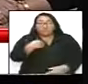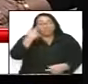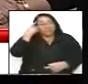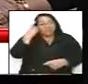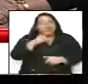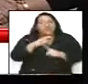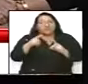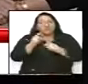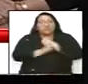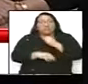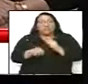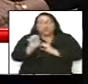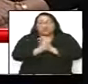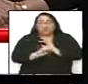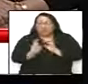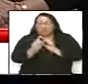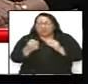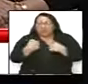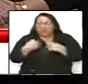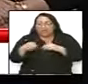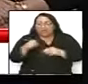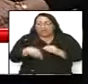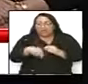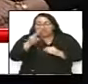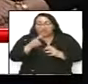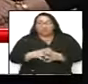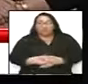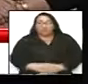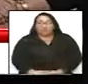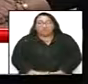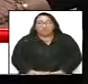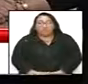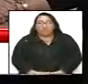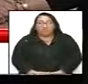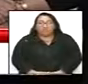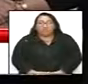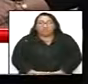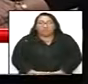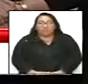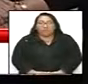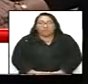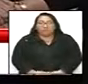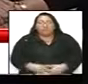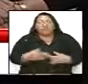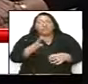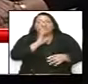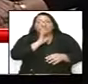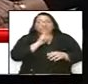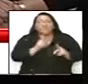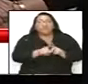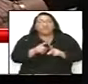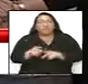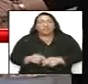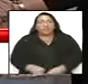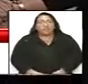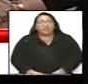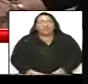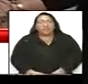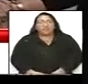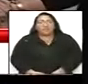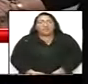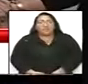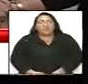diferentes países europeos, no debería existir en el Perú el voto electrónico. Hemos hablado también del